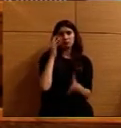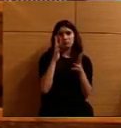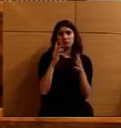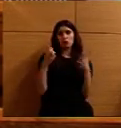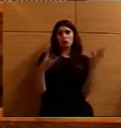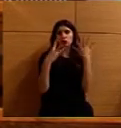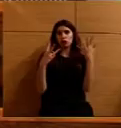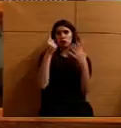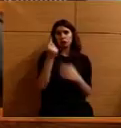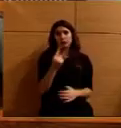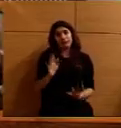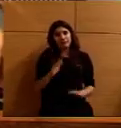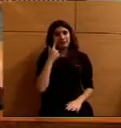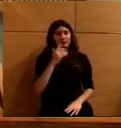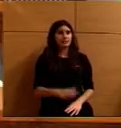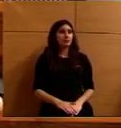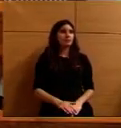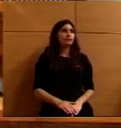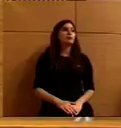sido 8 en 3 minutos. Vale.